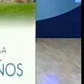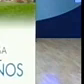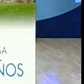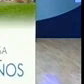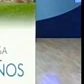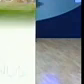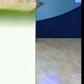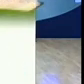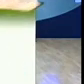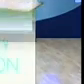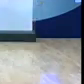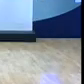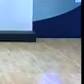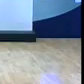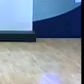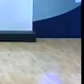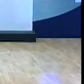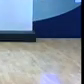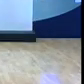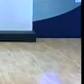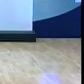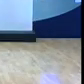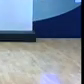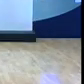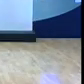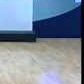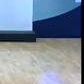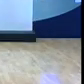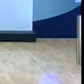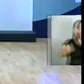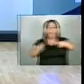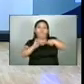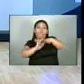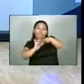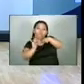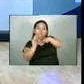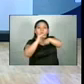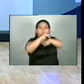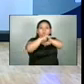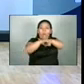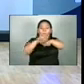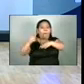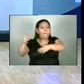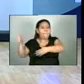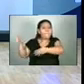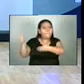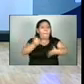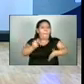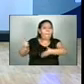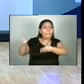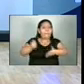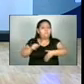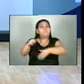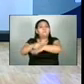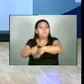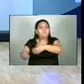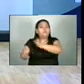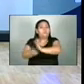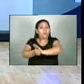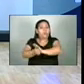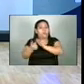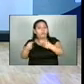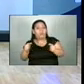Ministerio de Defensa adquirirá nuevos vehículos blindados tras la aprobación de varios millones de dólares en la Asamblea Legislativa.